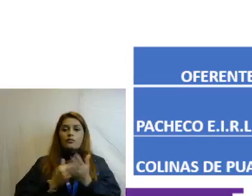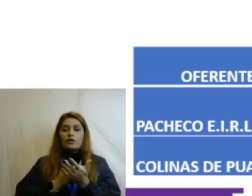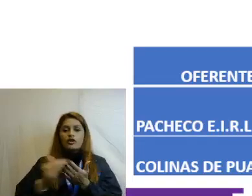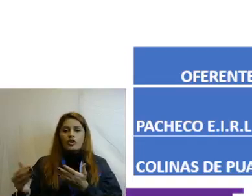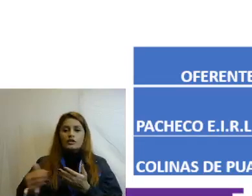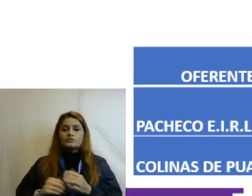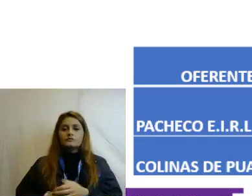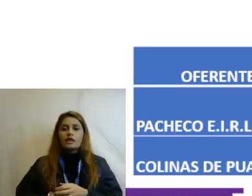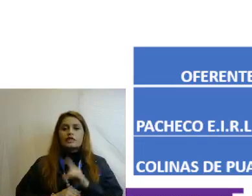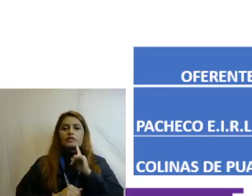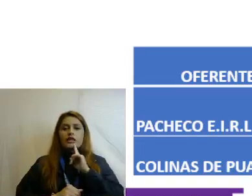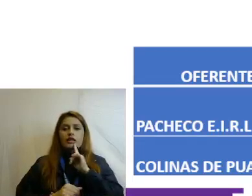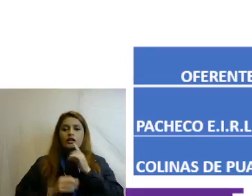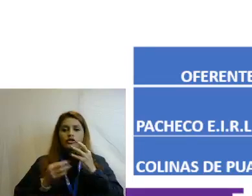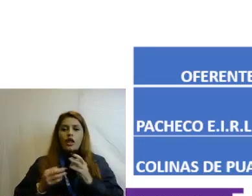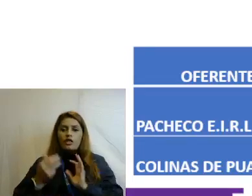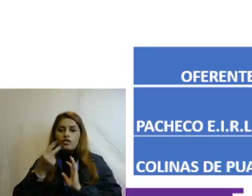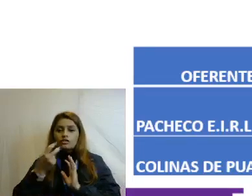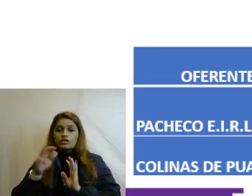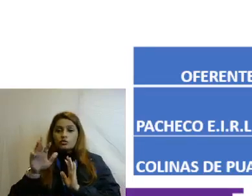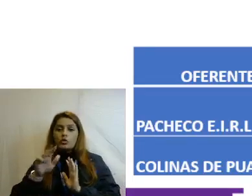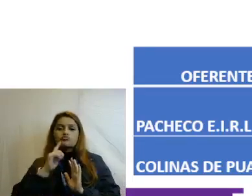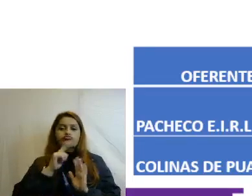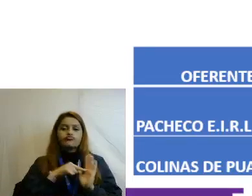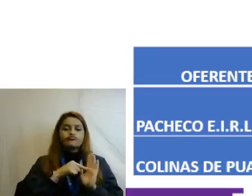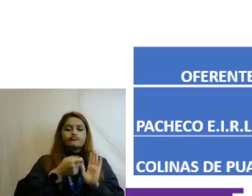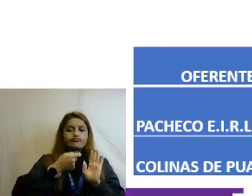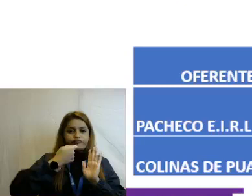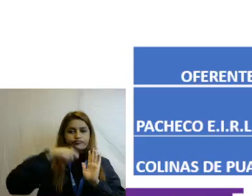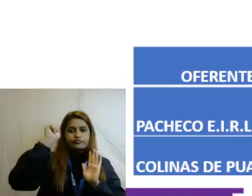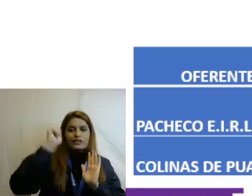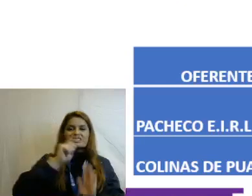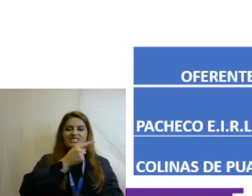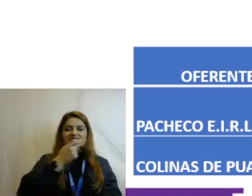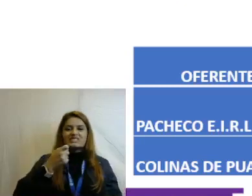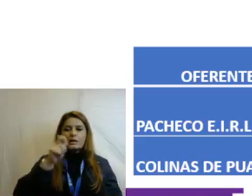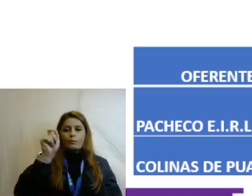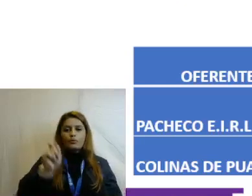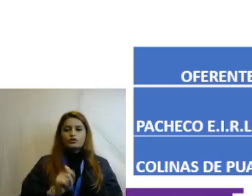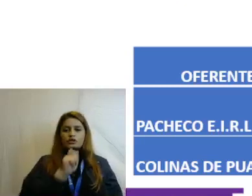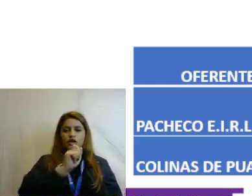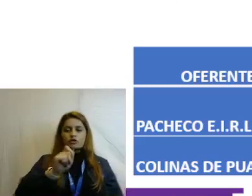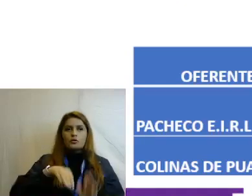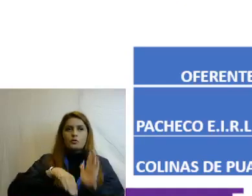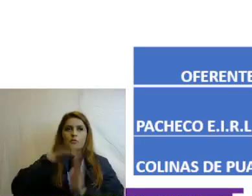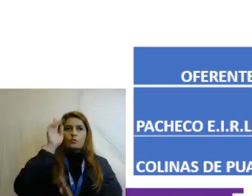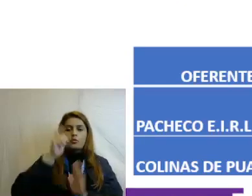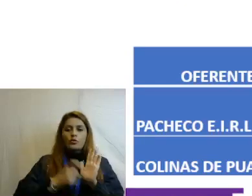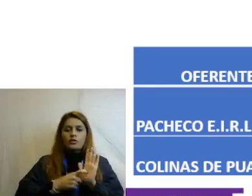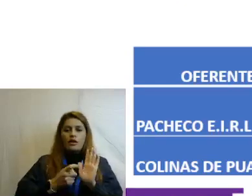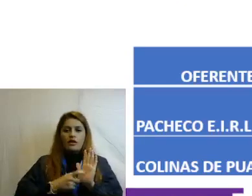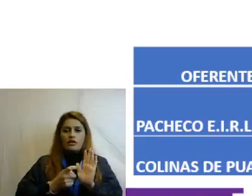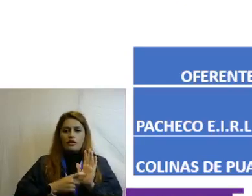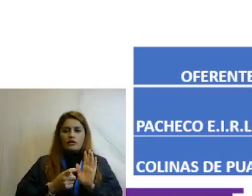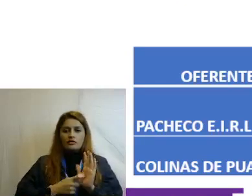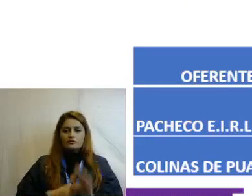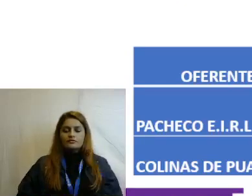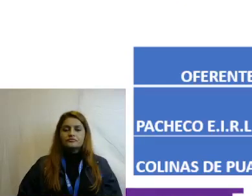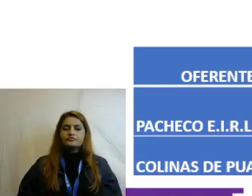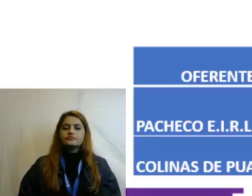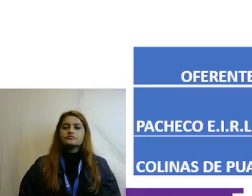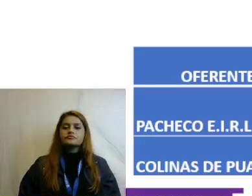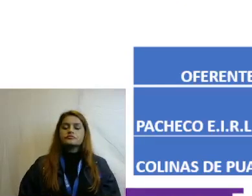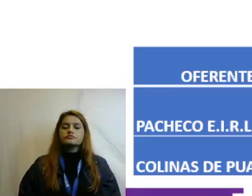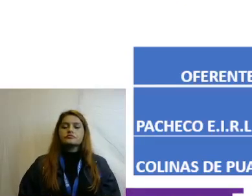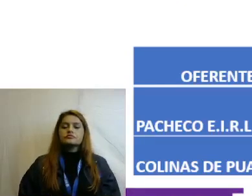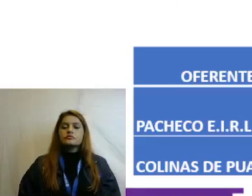ajusta al límite de 219. Por lo tanto, Pacheco obtiene el mayor puntaje, que son 60 puntos. En